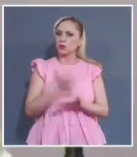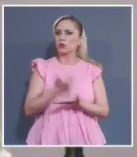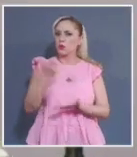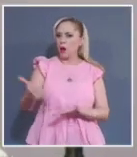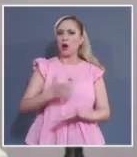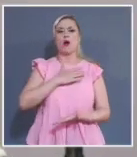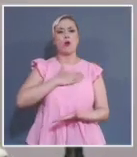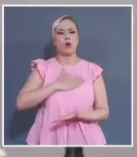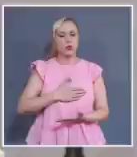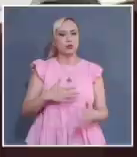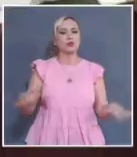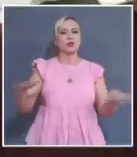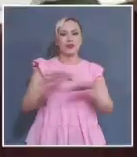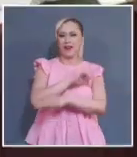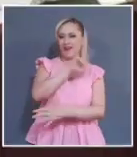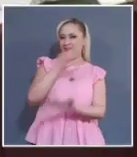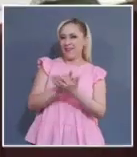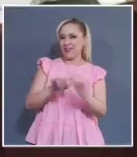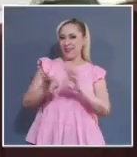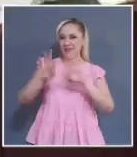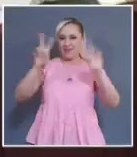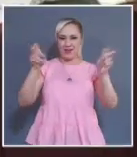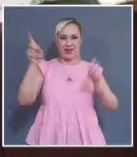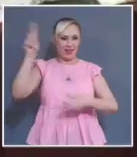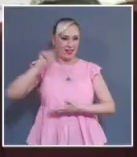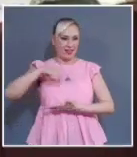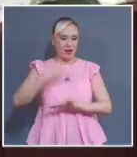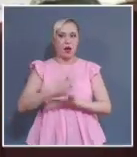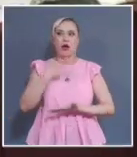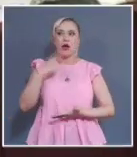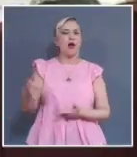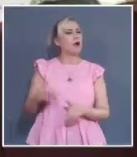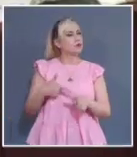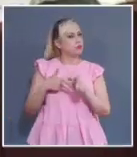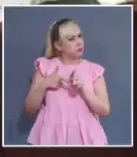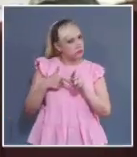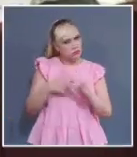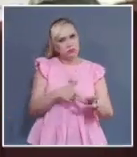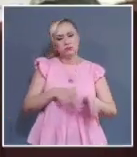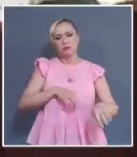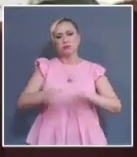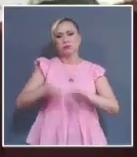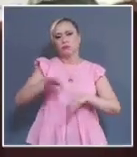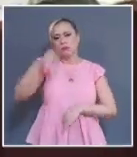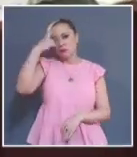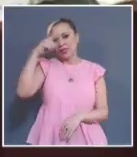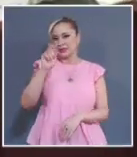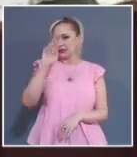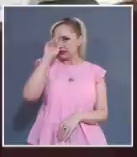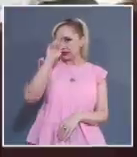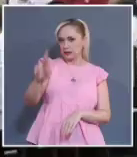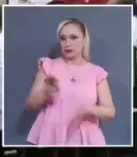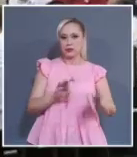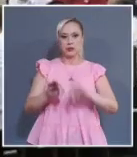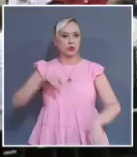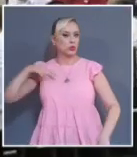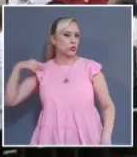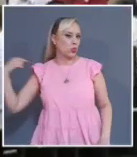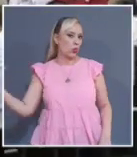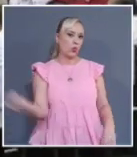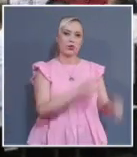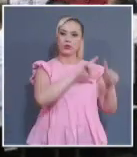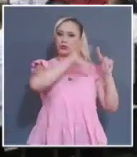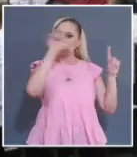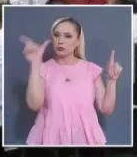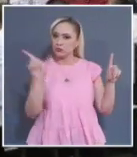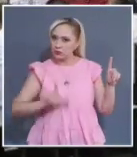en Tamaulipas, la funcionaria señaló que seguirán trabajando en la dignificación del trabajo en todo el país. La condición